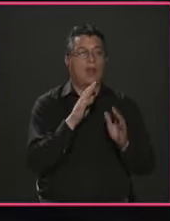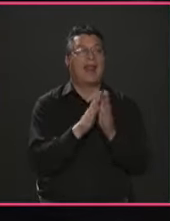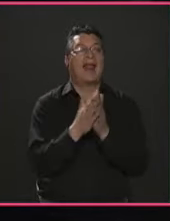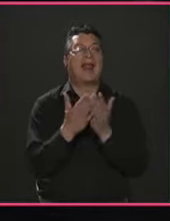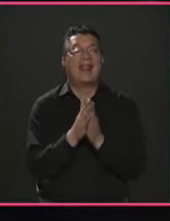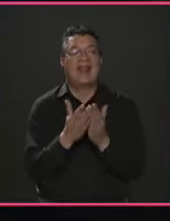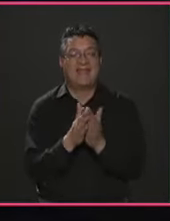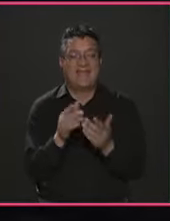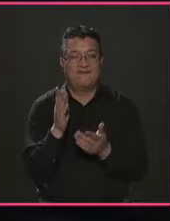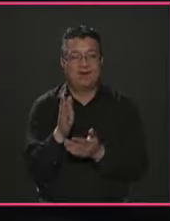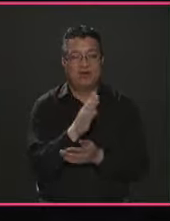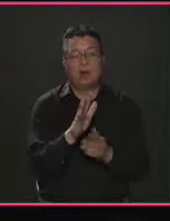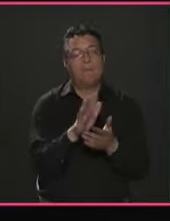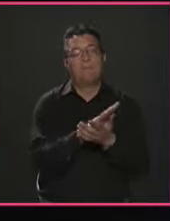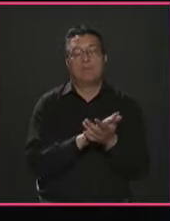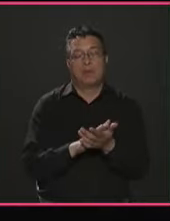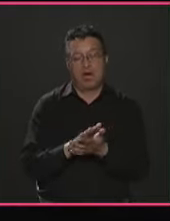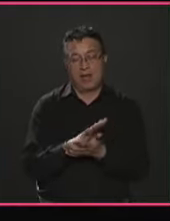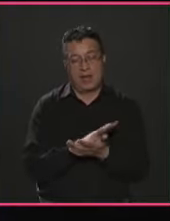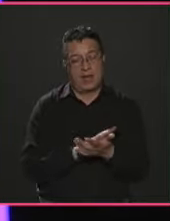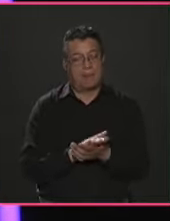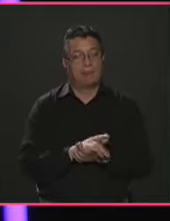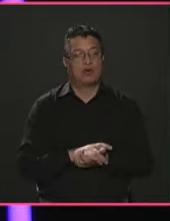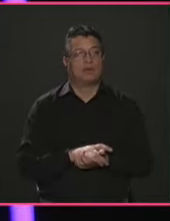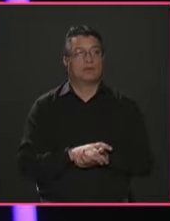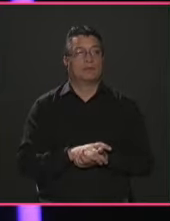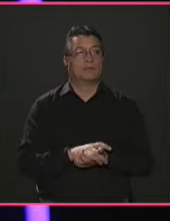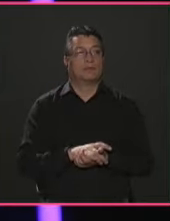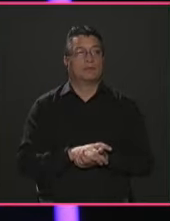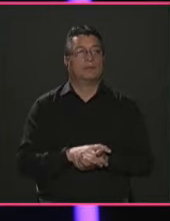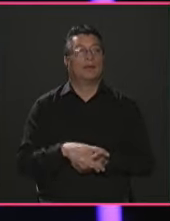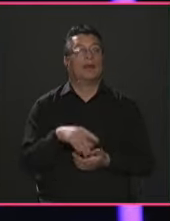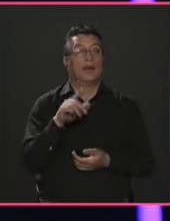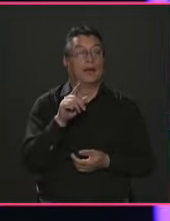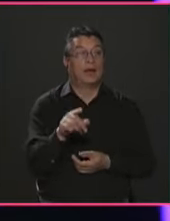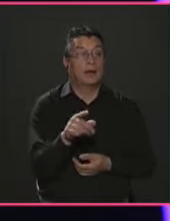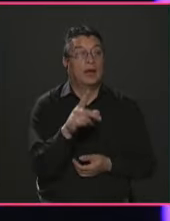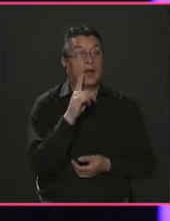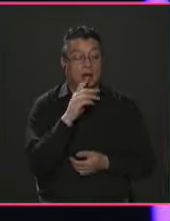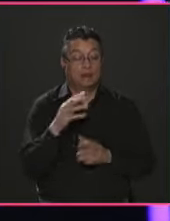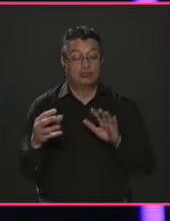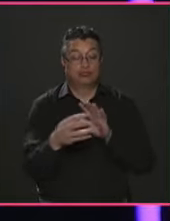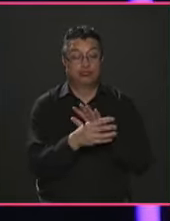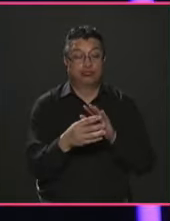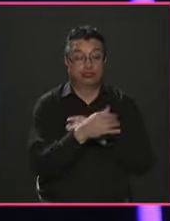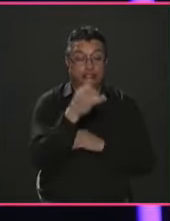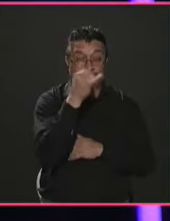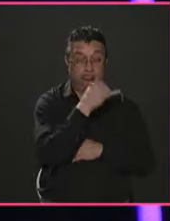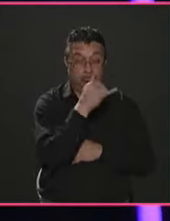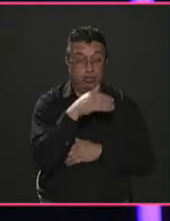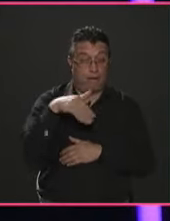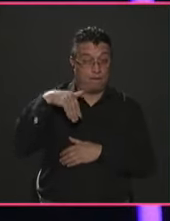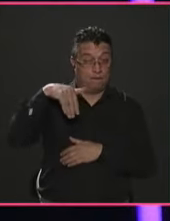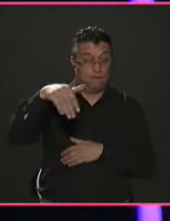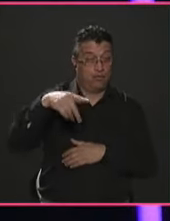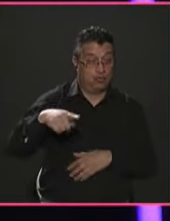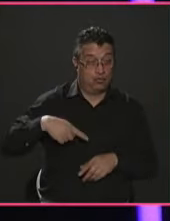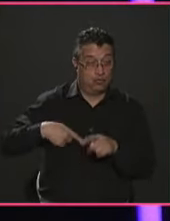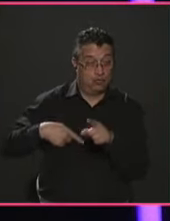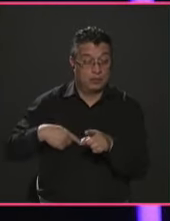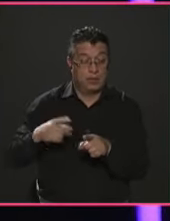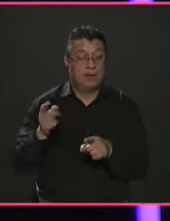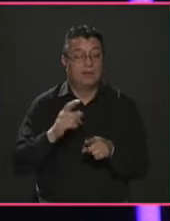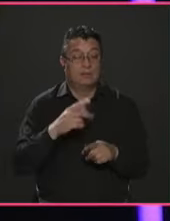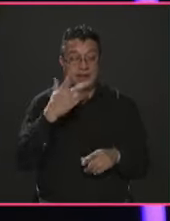ejemplo otro ejemplo es que las emisiones no vienen del bus en uno de